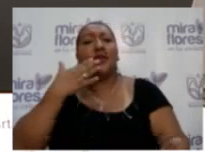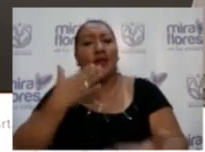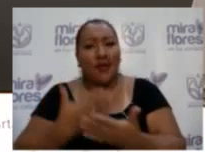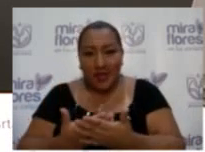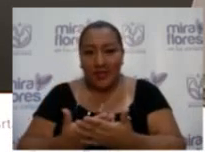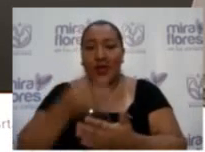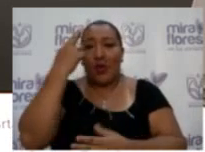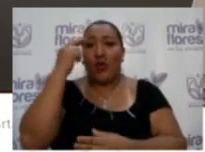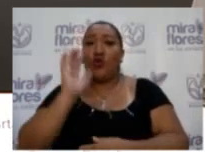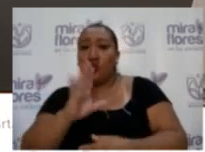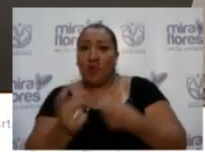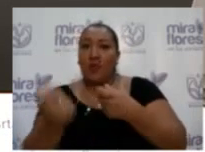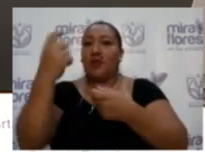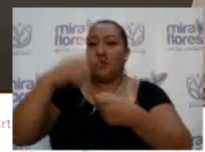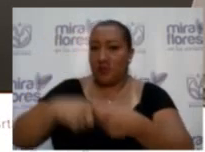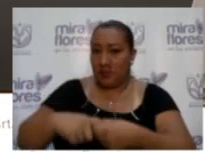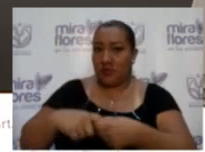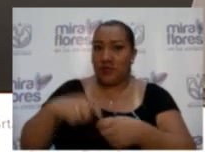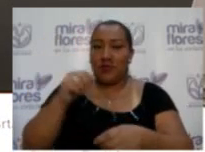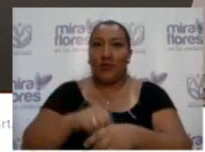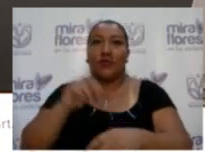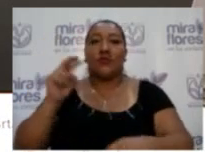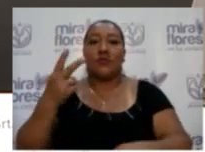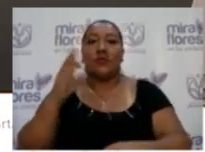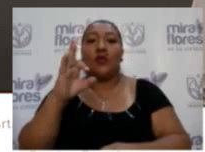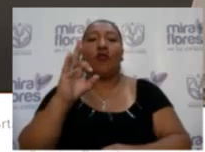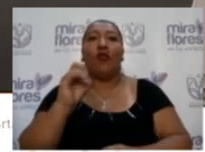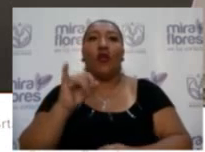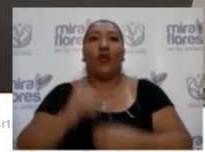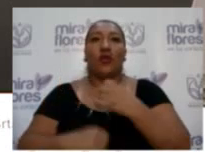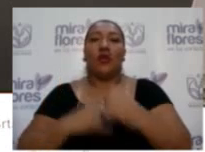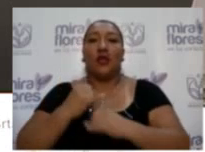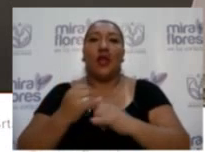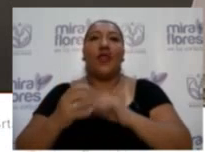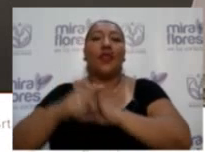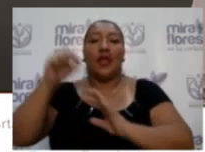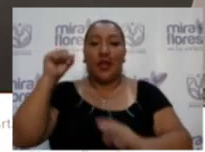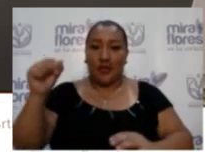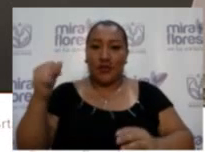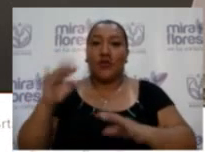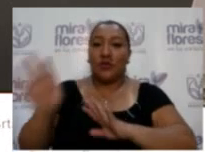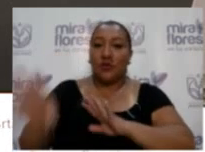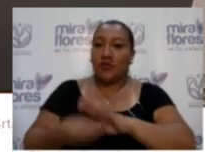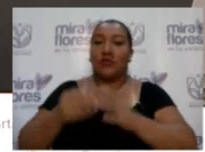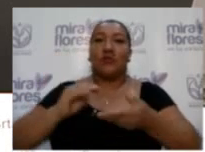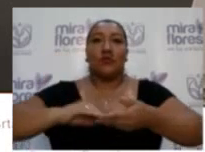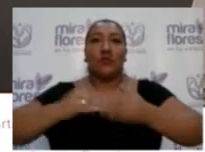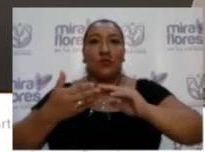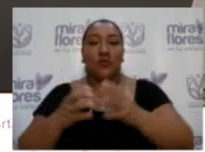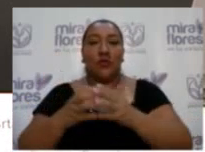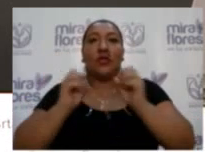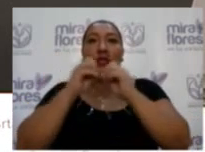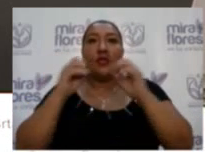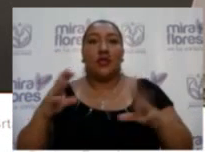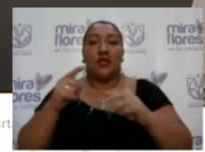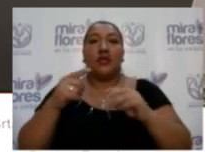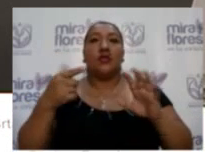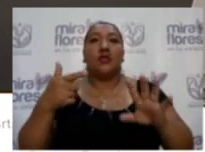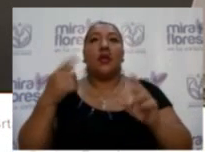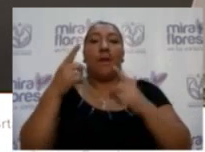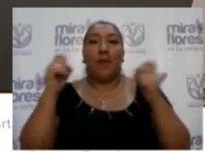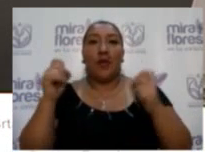agradecimiento por su participación en nuestro segundo foro internacional Derecho a ser incluido en la comunidad del viernes 3 de marzo